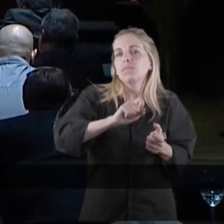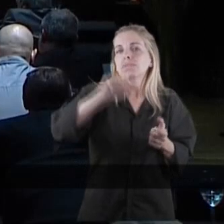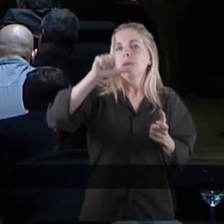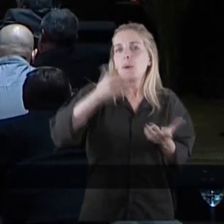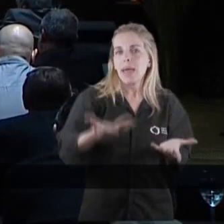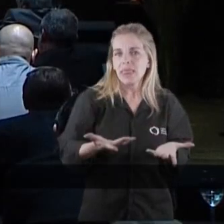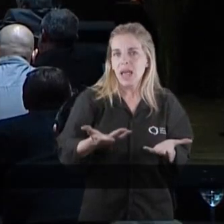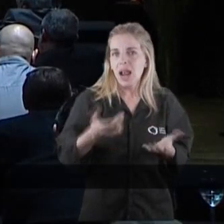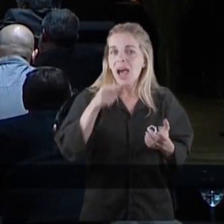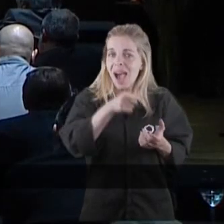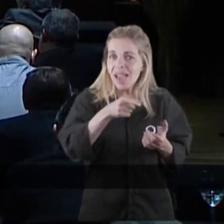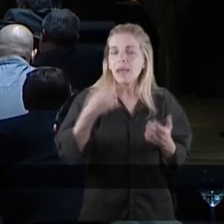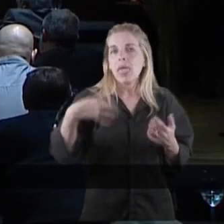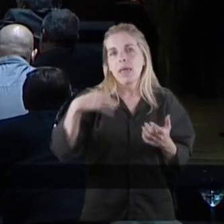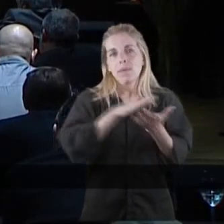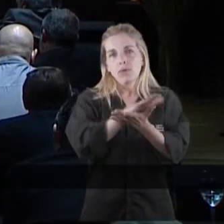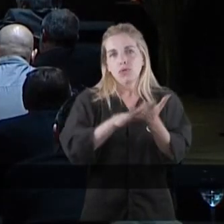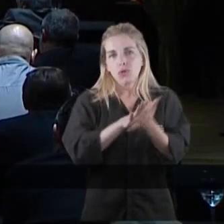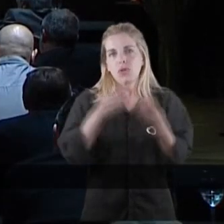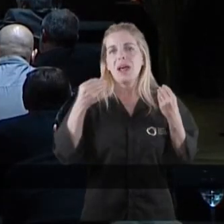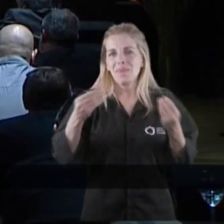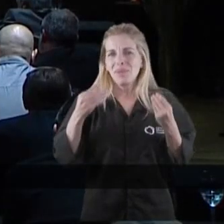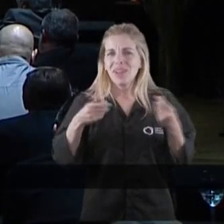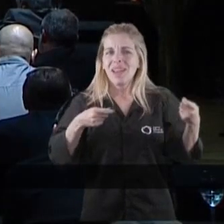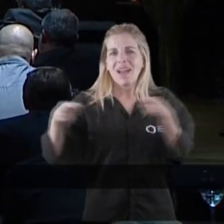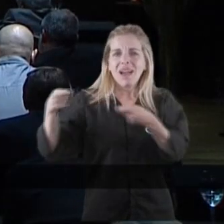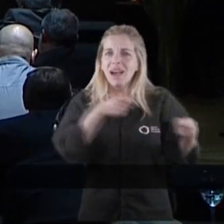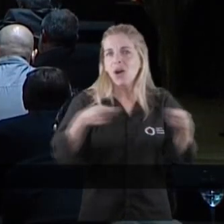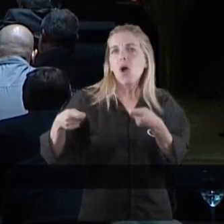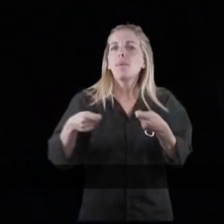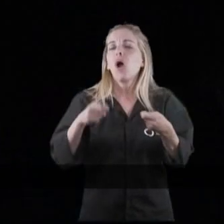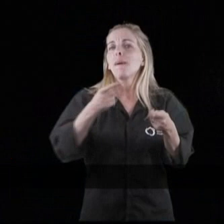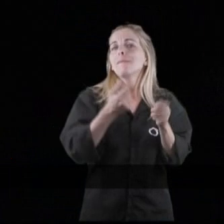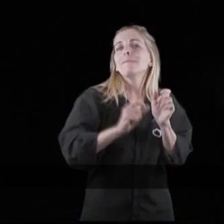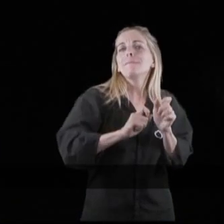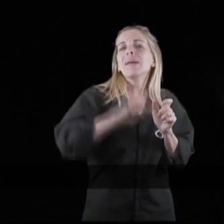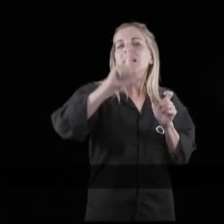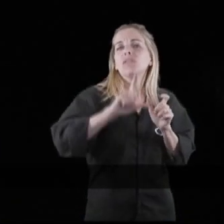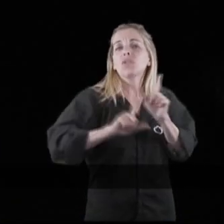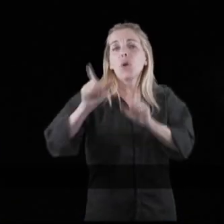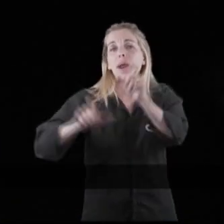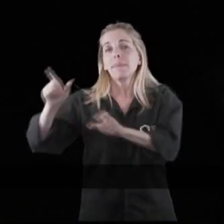Y allí hay que discutir, porque allí, en esa puja distributiva, algunos ganan y muchos pierden.